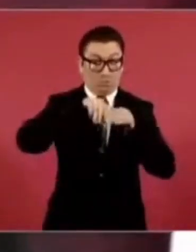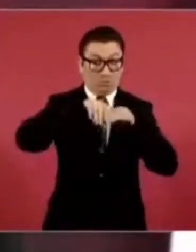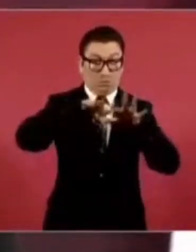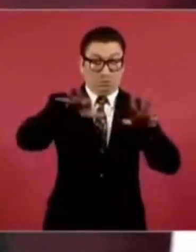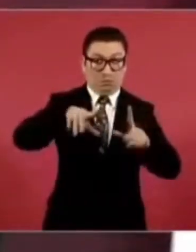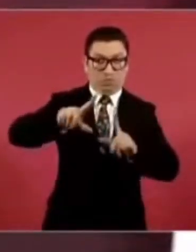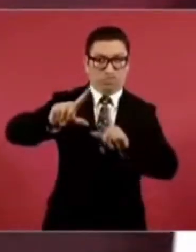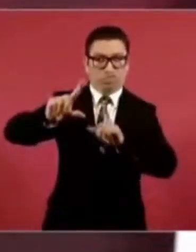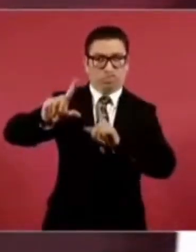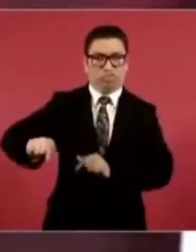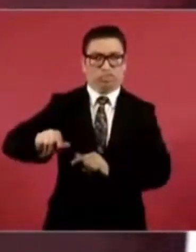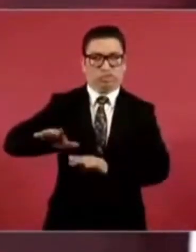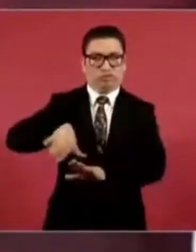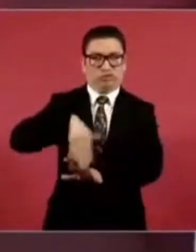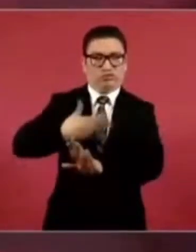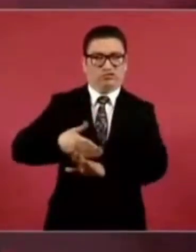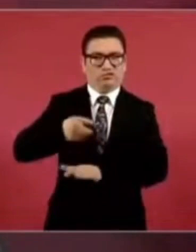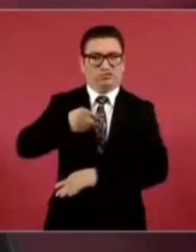a